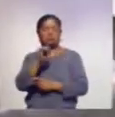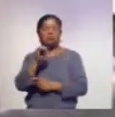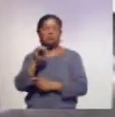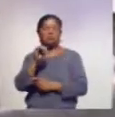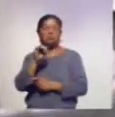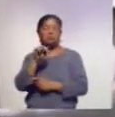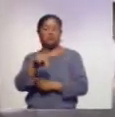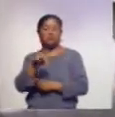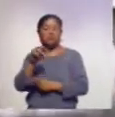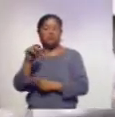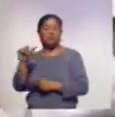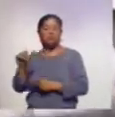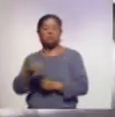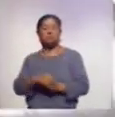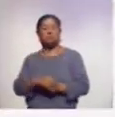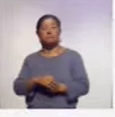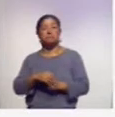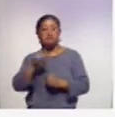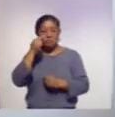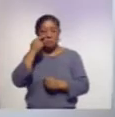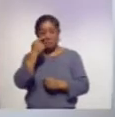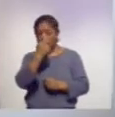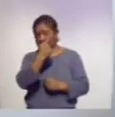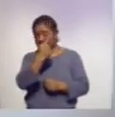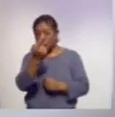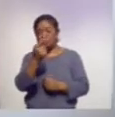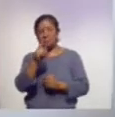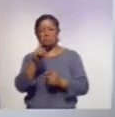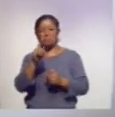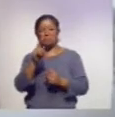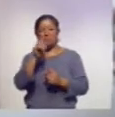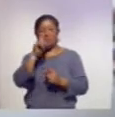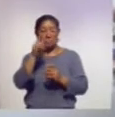Astrofísica, Óptica y Electrónica. Denominaron